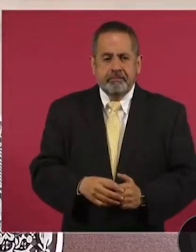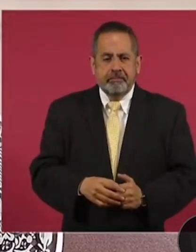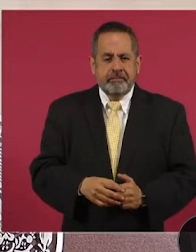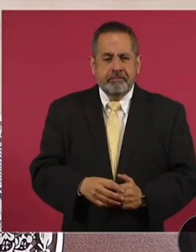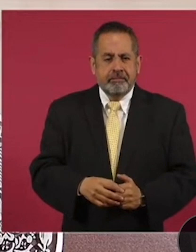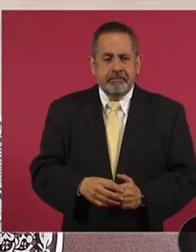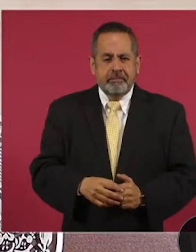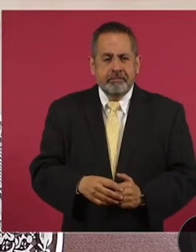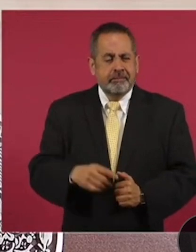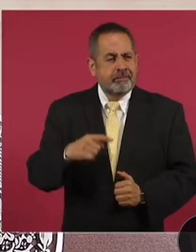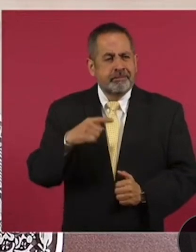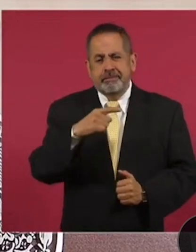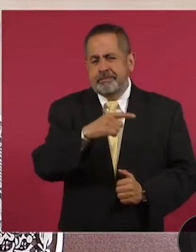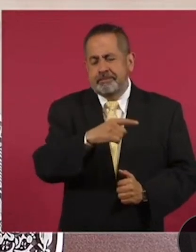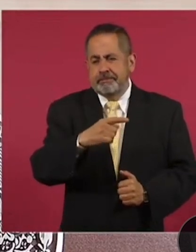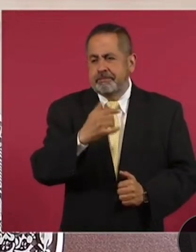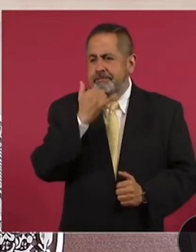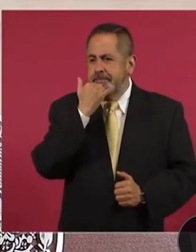descomposición o el desequilibrio